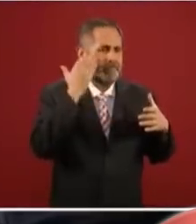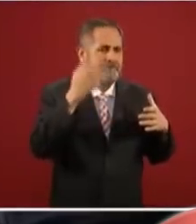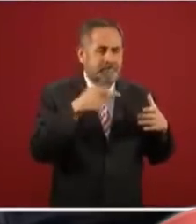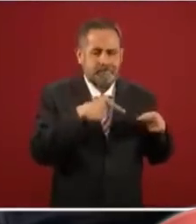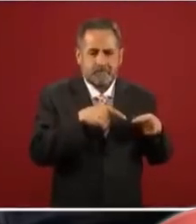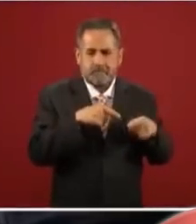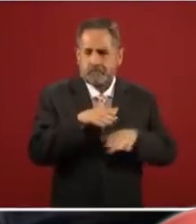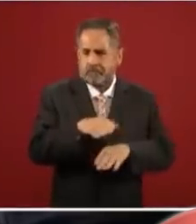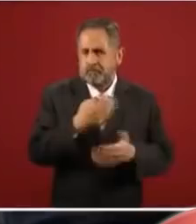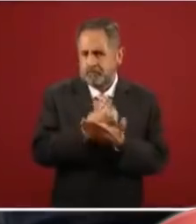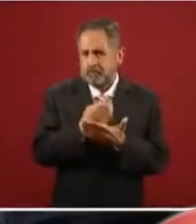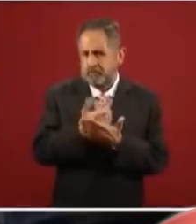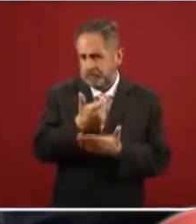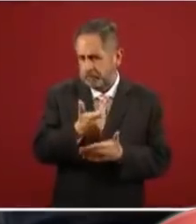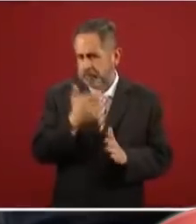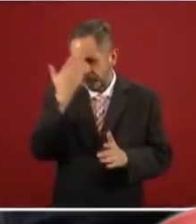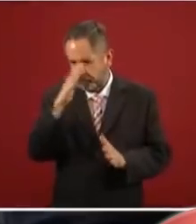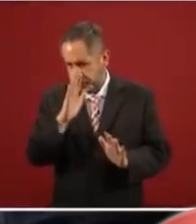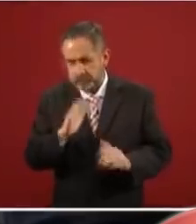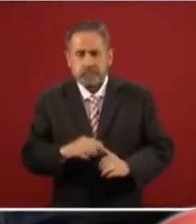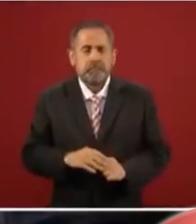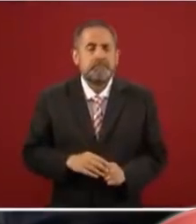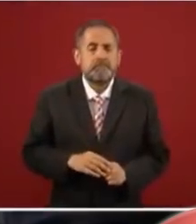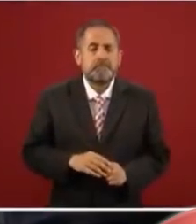en lo económico?